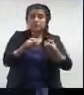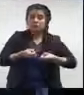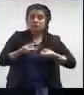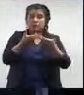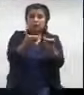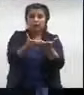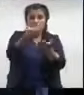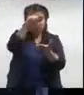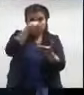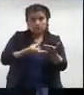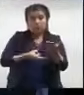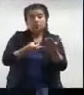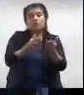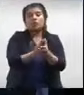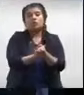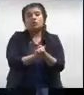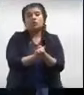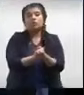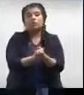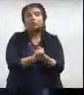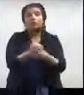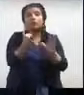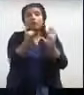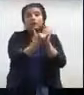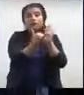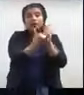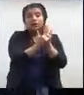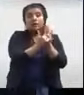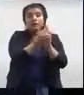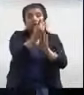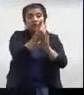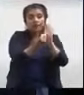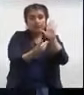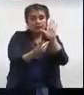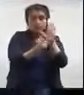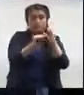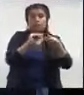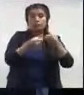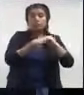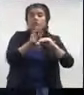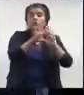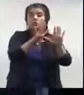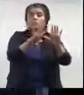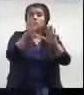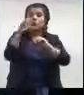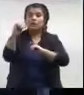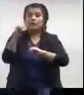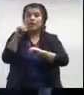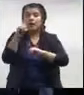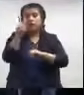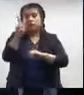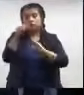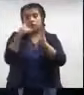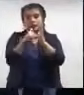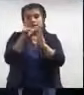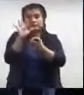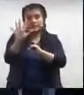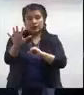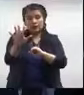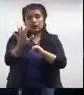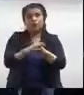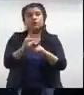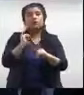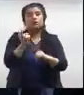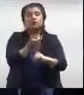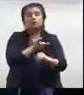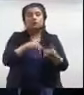de conformidad con lo establecido en el decreto número 90-2005 del Congreso de la República de